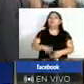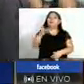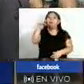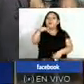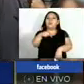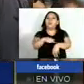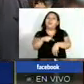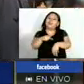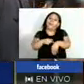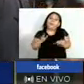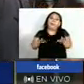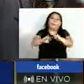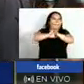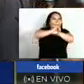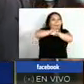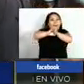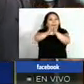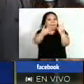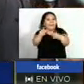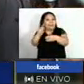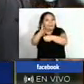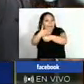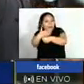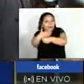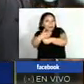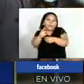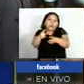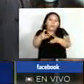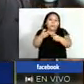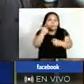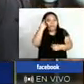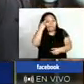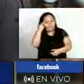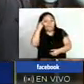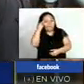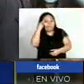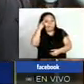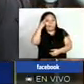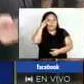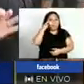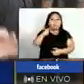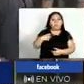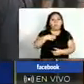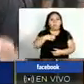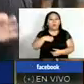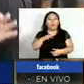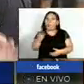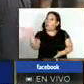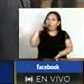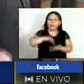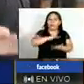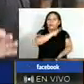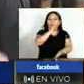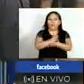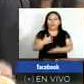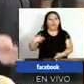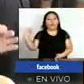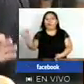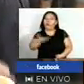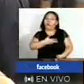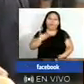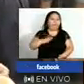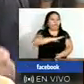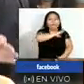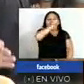época de campaña política, pero lo queremos ver como un hecho de intolerancia que no debe de pasar a más. No vamos a permitir ningún hecho